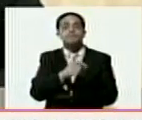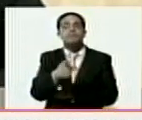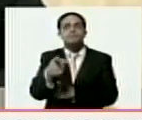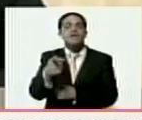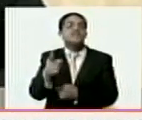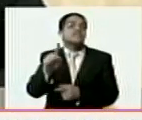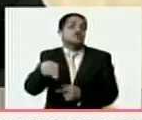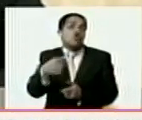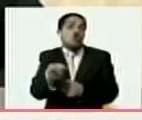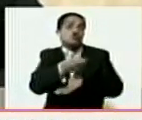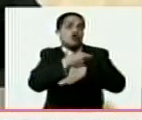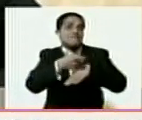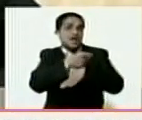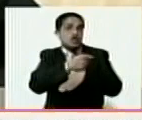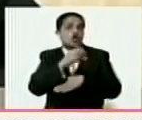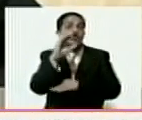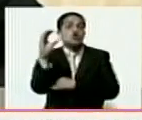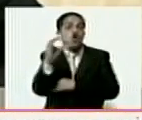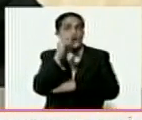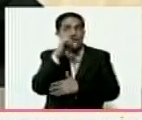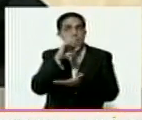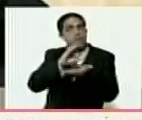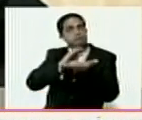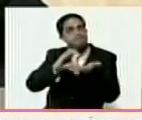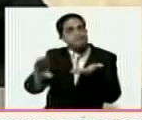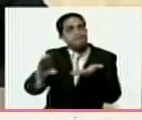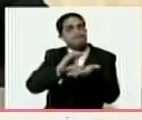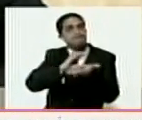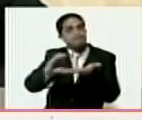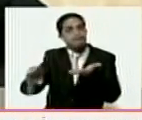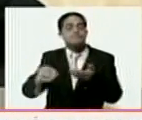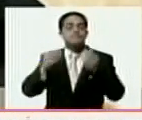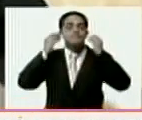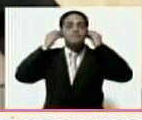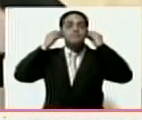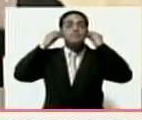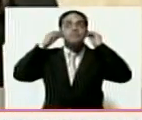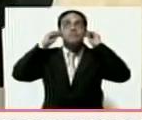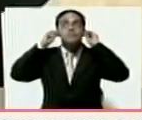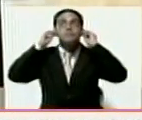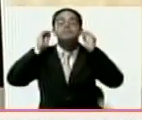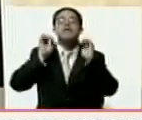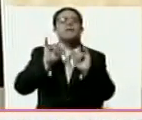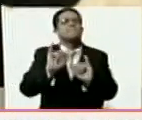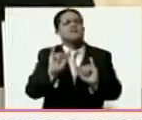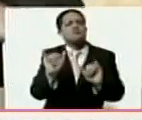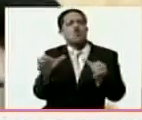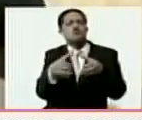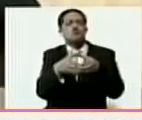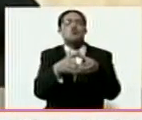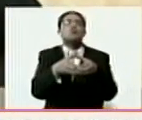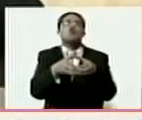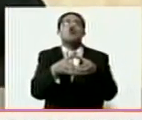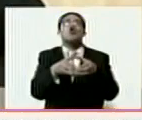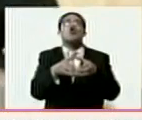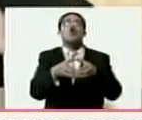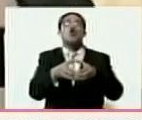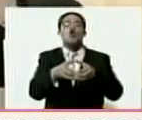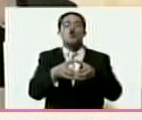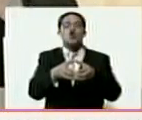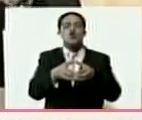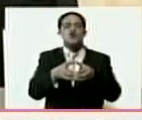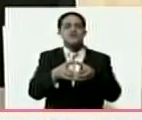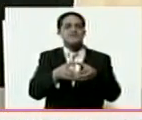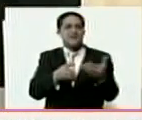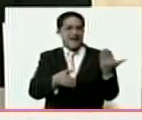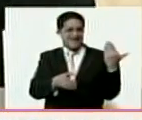sigan atacando a Venezuela. El grupo militar Los Rastrojos, el mismo grupo que tuvo a